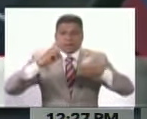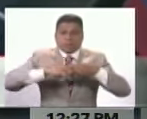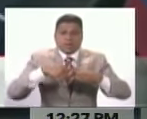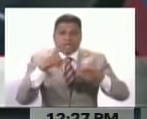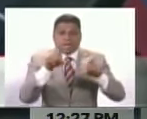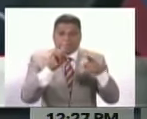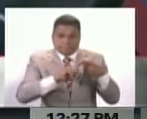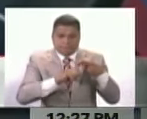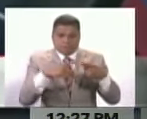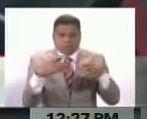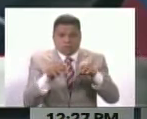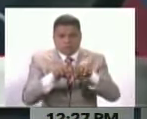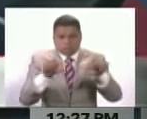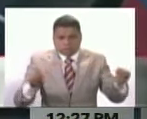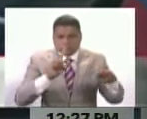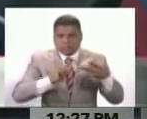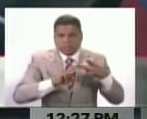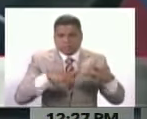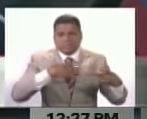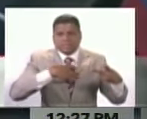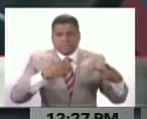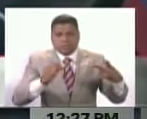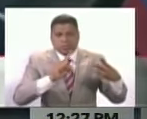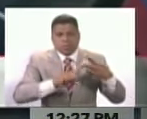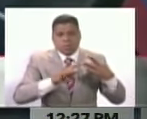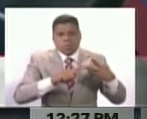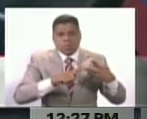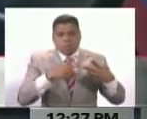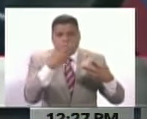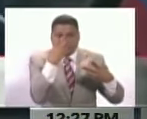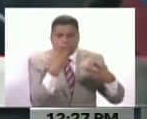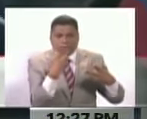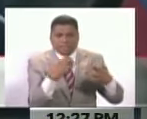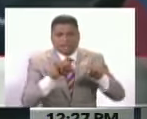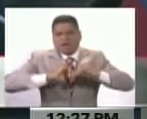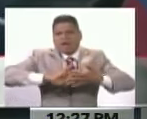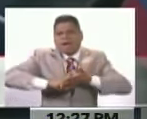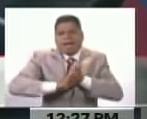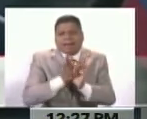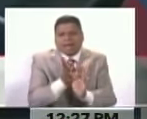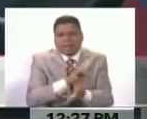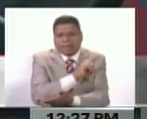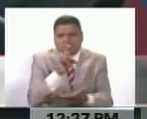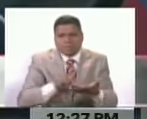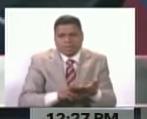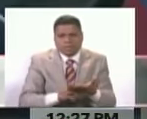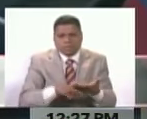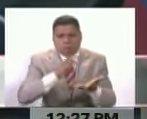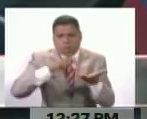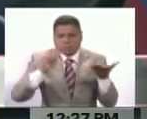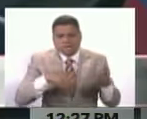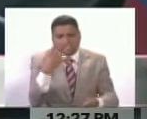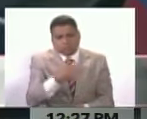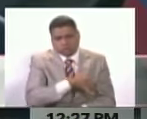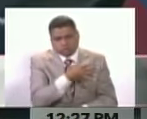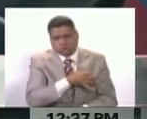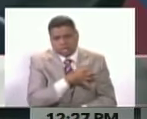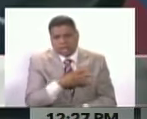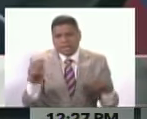salud, a salir de la pobreza, a vivir en países con contratos sociales que nos permitan